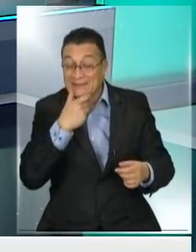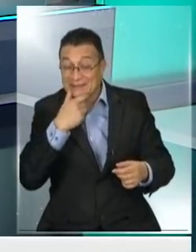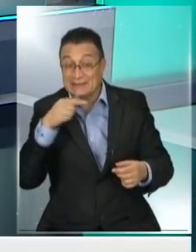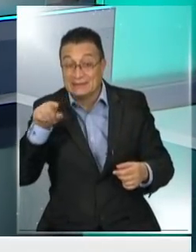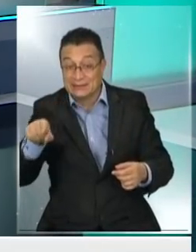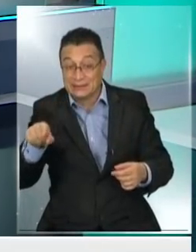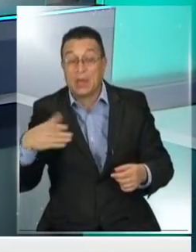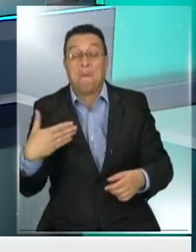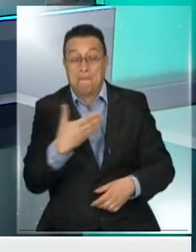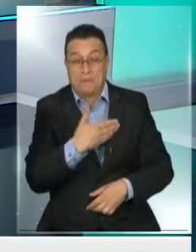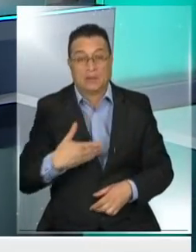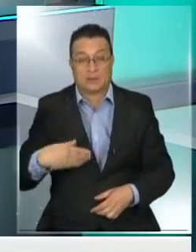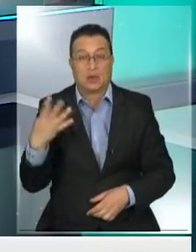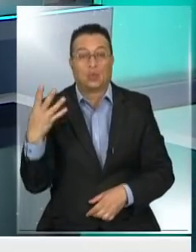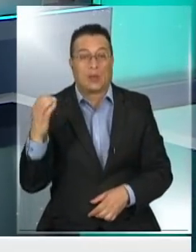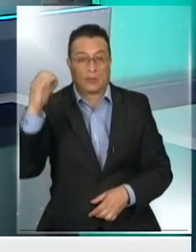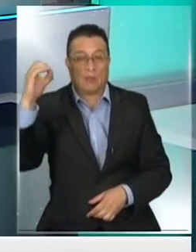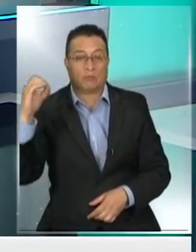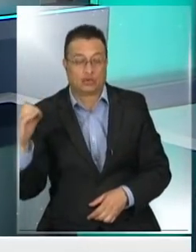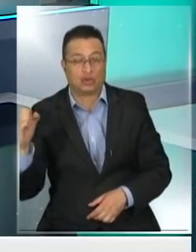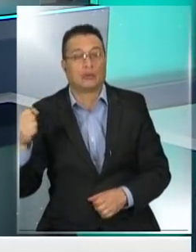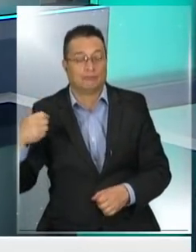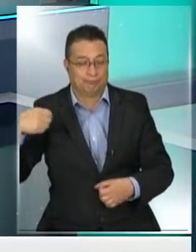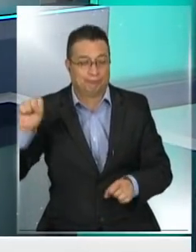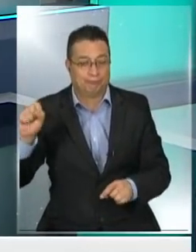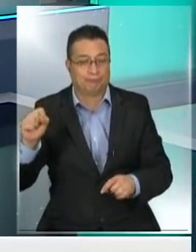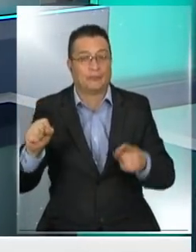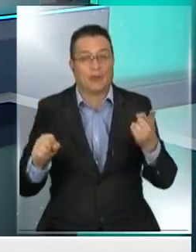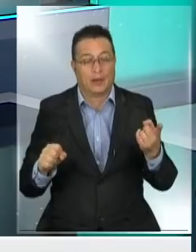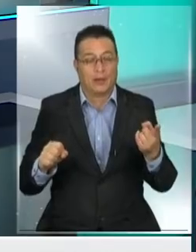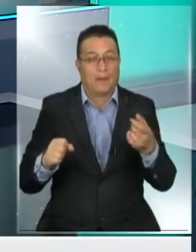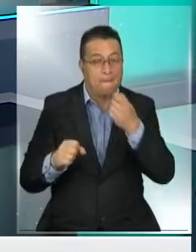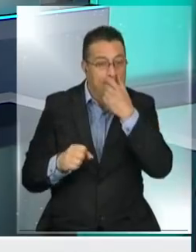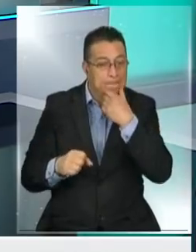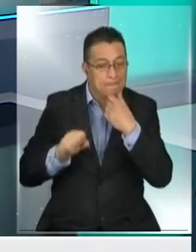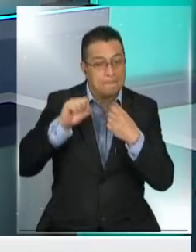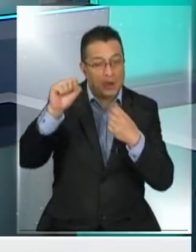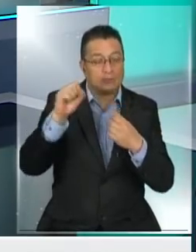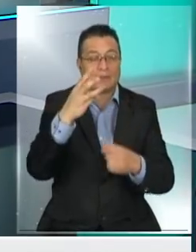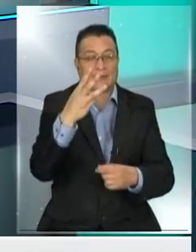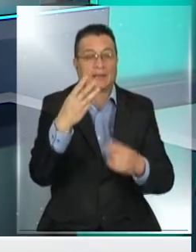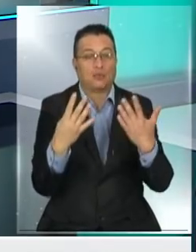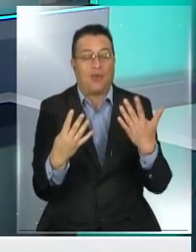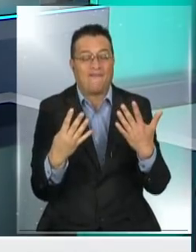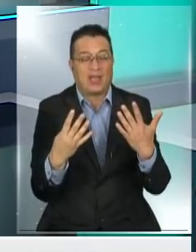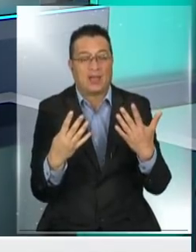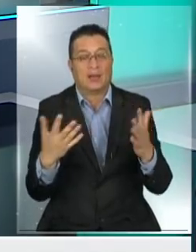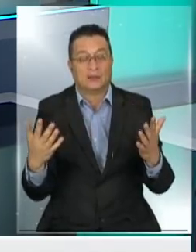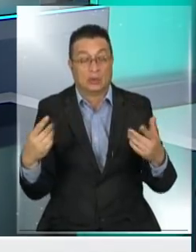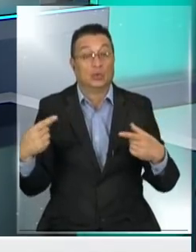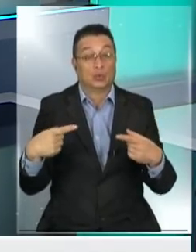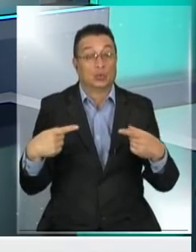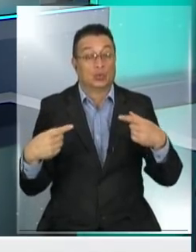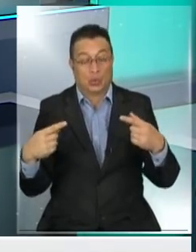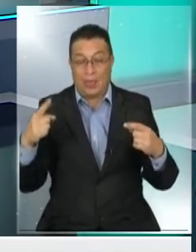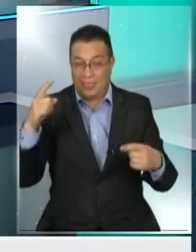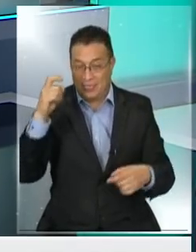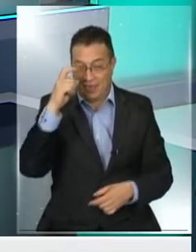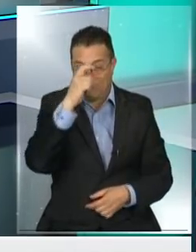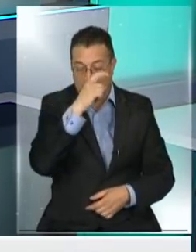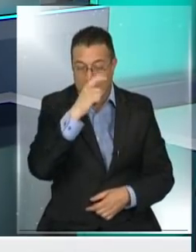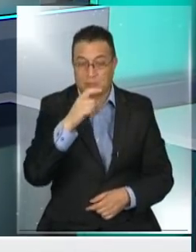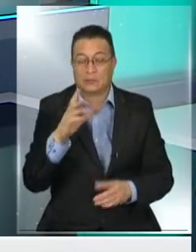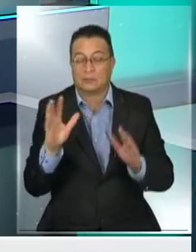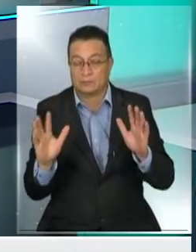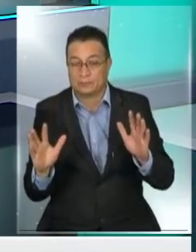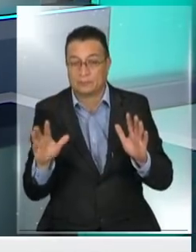a ser presidente en ese hipotético escenario, según CADEM, 40 contra 39. Es una contienda compleja, por decirlo